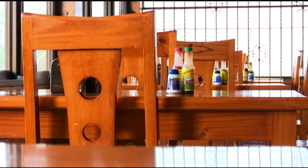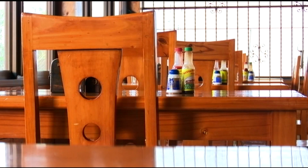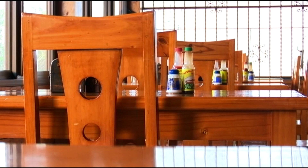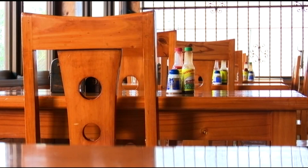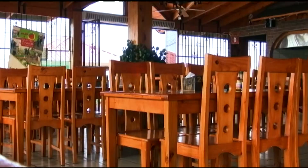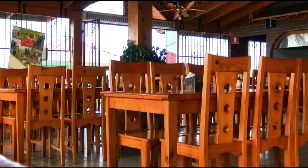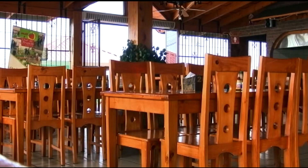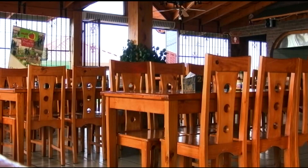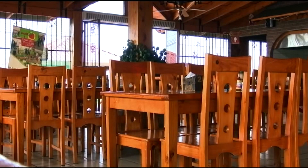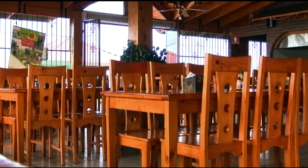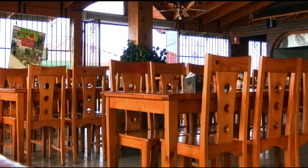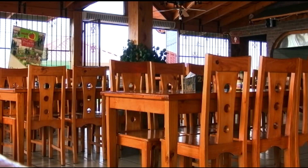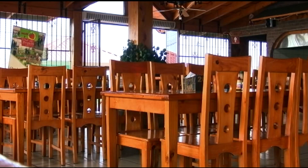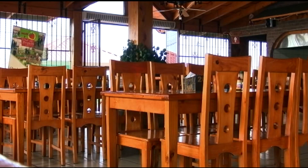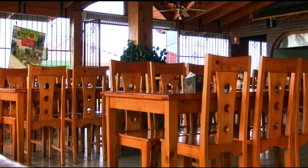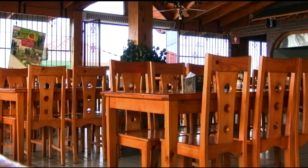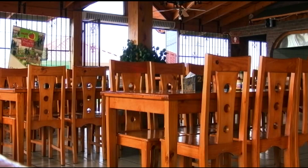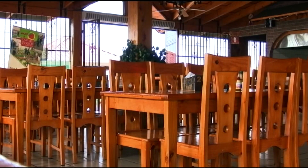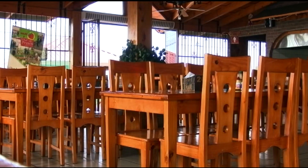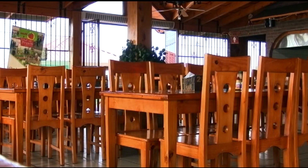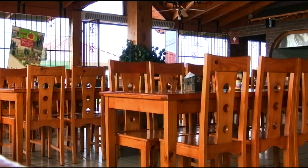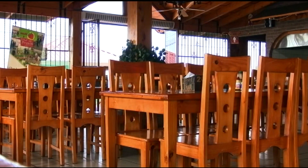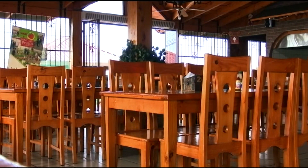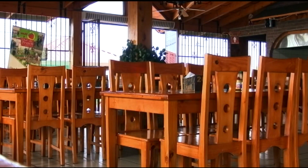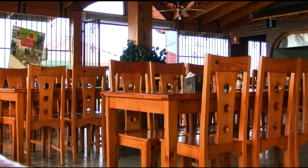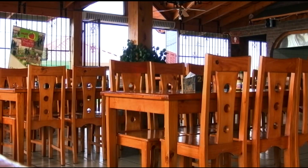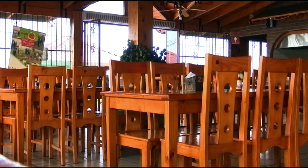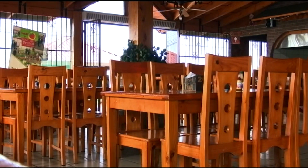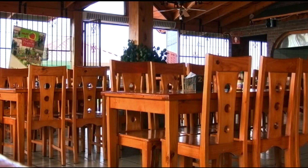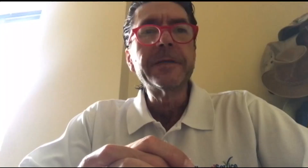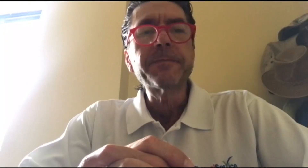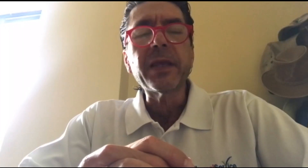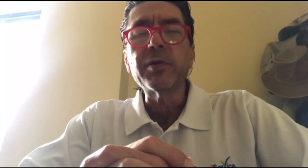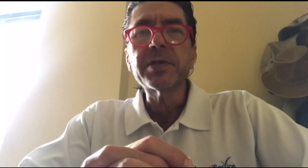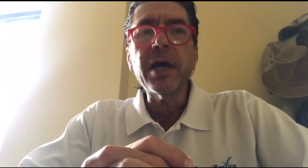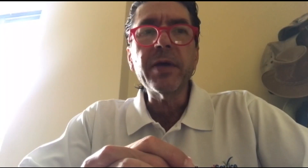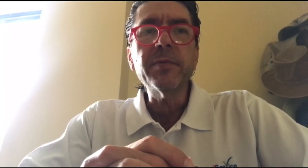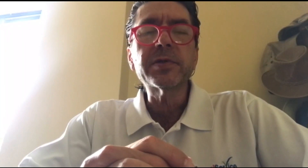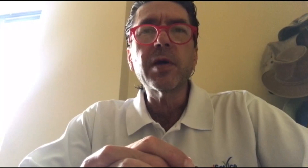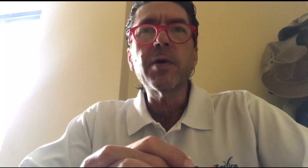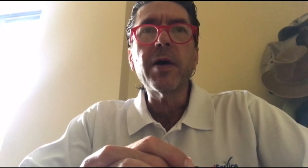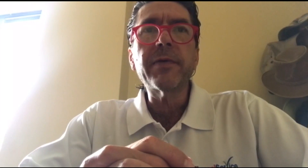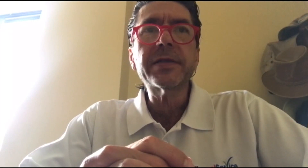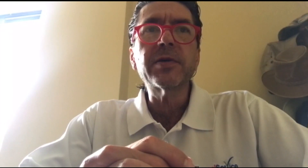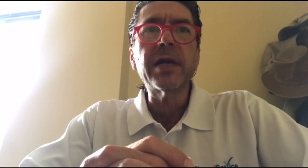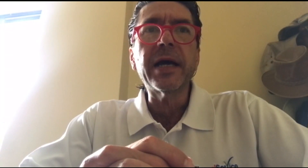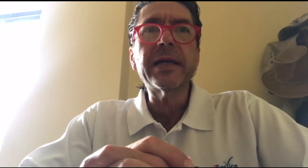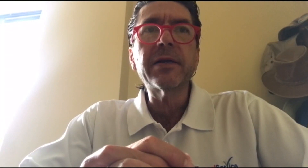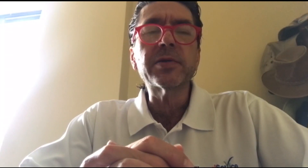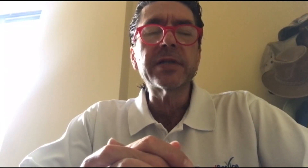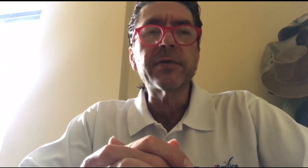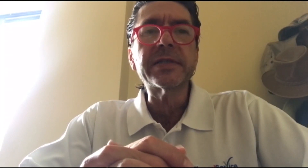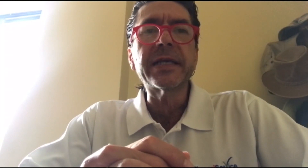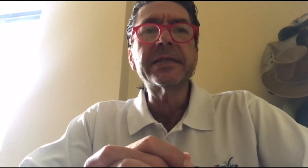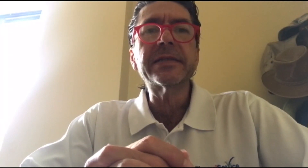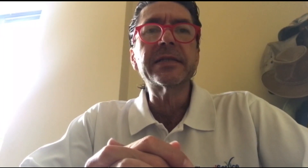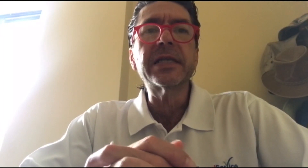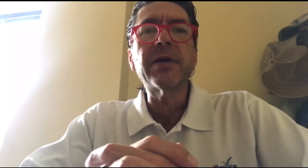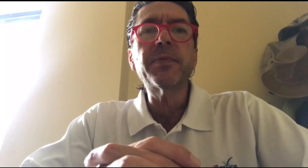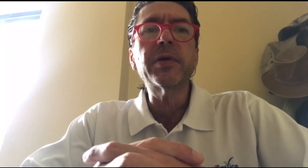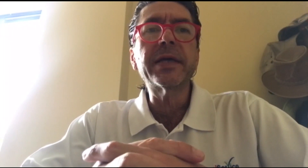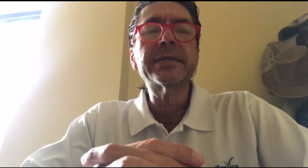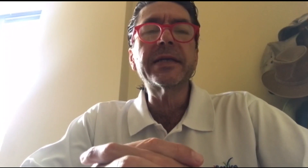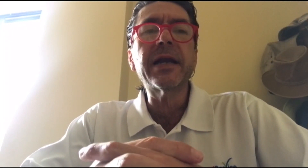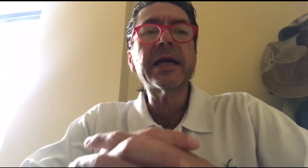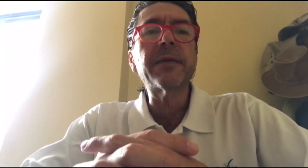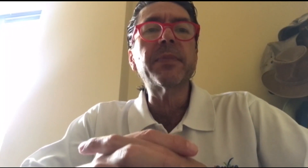para vacacionar debido a la inestabilidad de la economía del país. No sabemos cómo va a reaccionar el costarricense, si